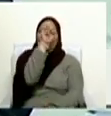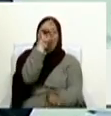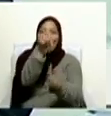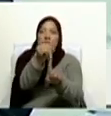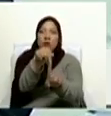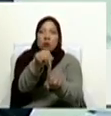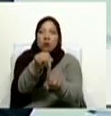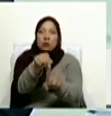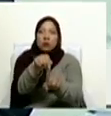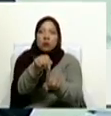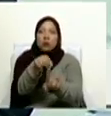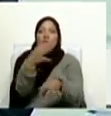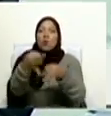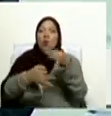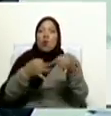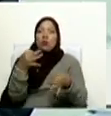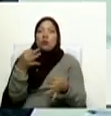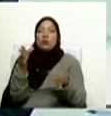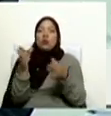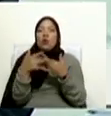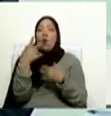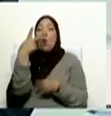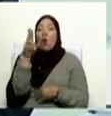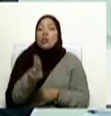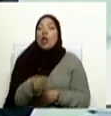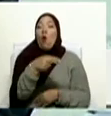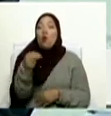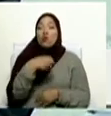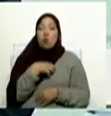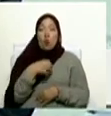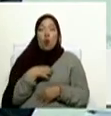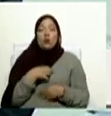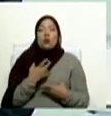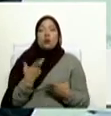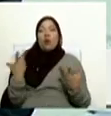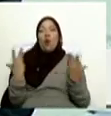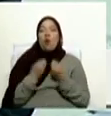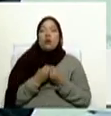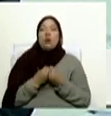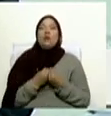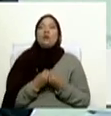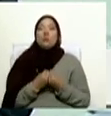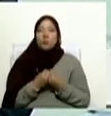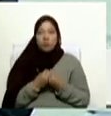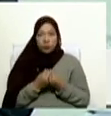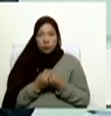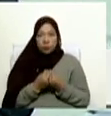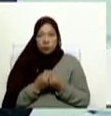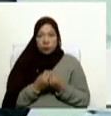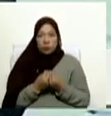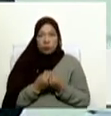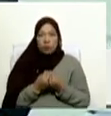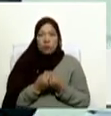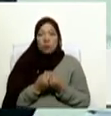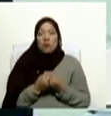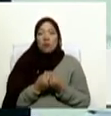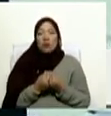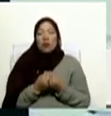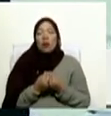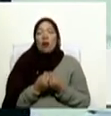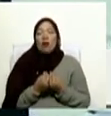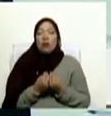señalan acerca de si era o no recomendable o conveniente convocar a este referendo